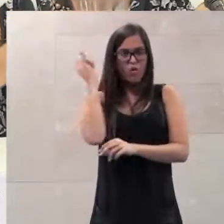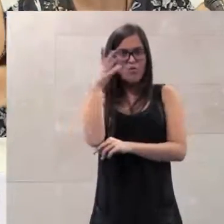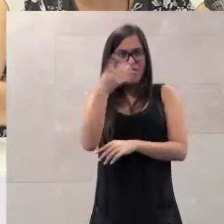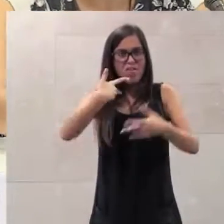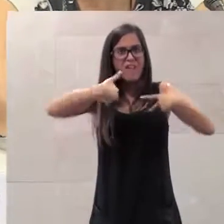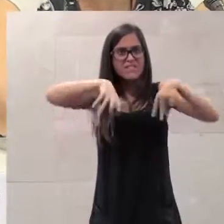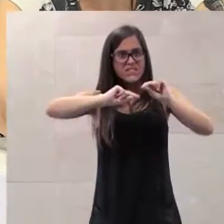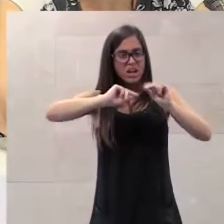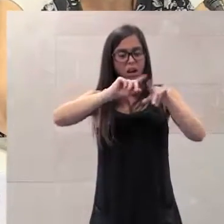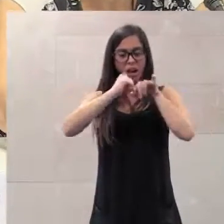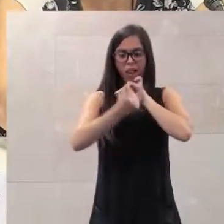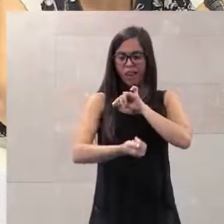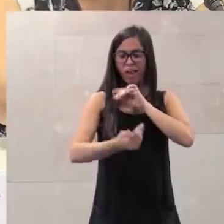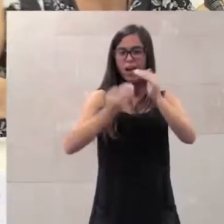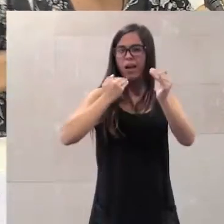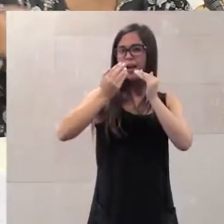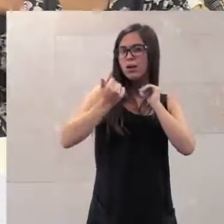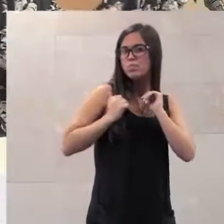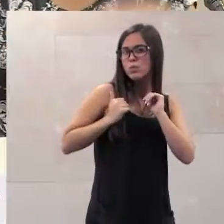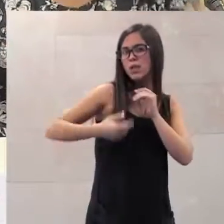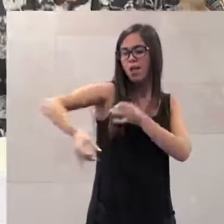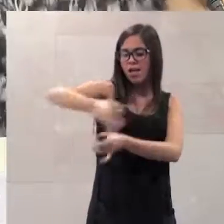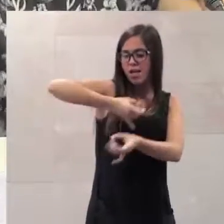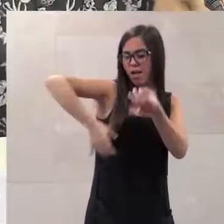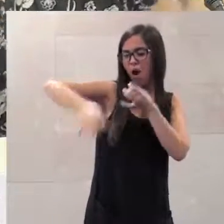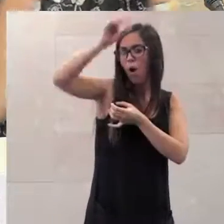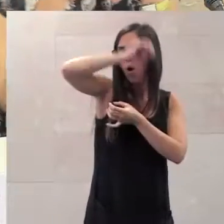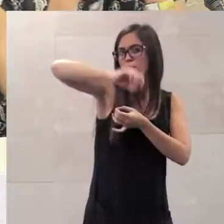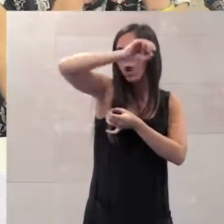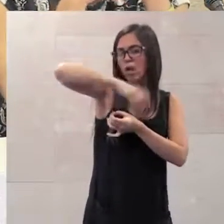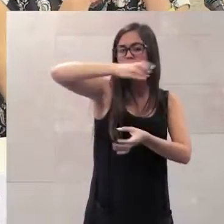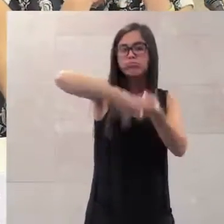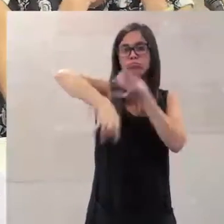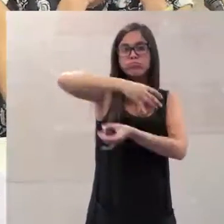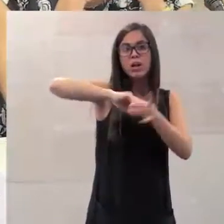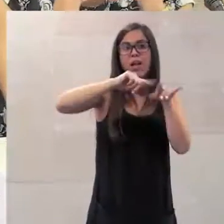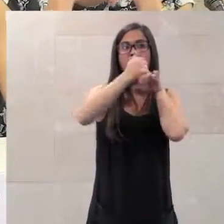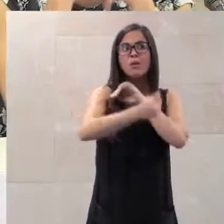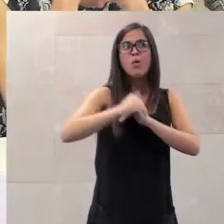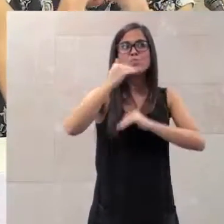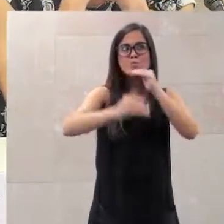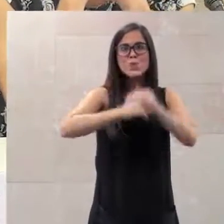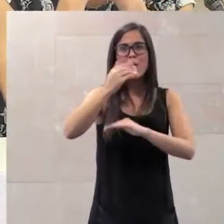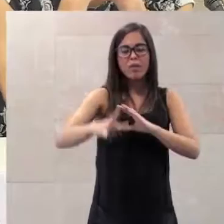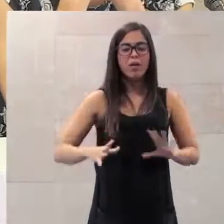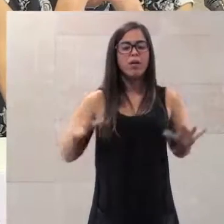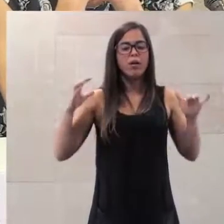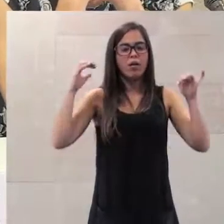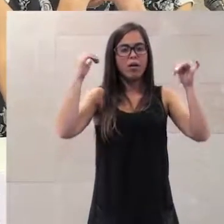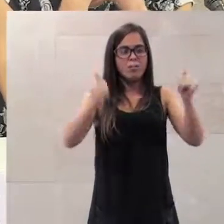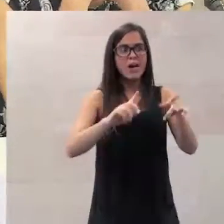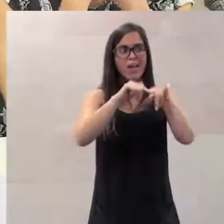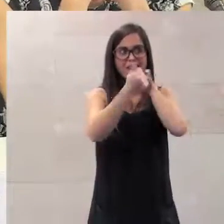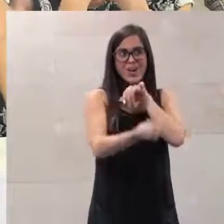etcétera, podamos poner en común las cosas y de ahí nazcan procesos que realmente luego nos permitan incidir